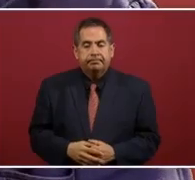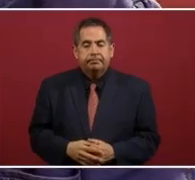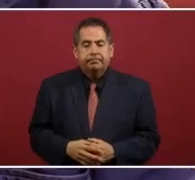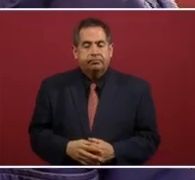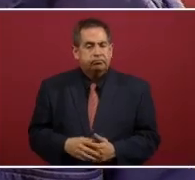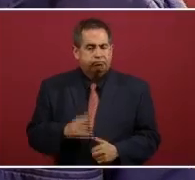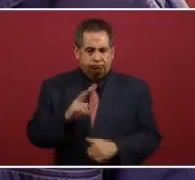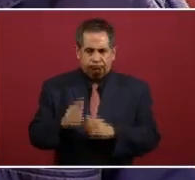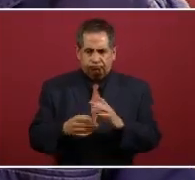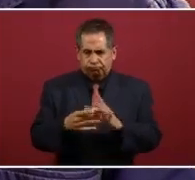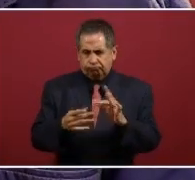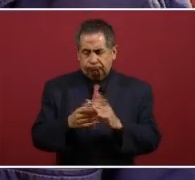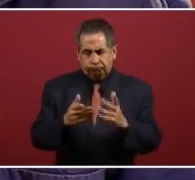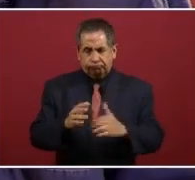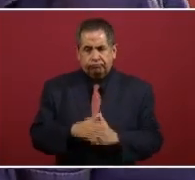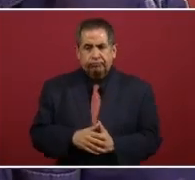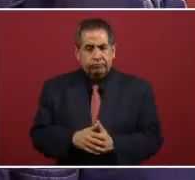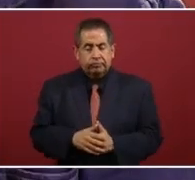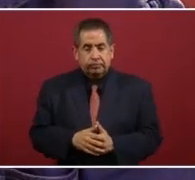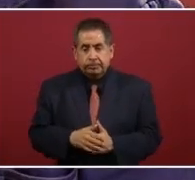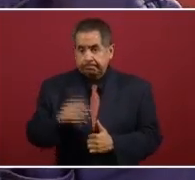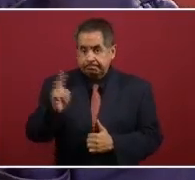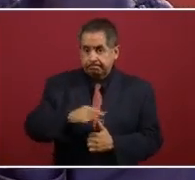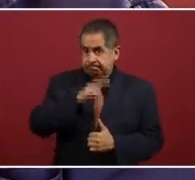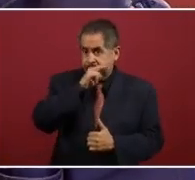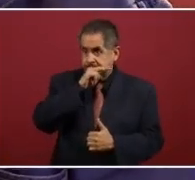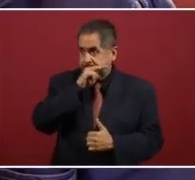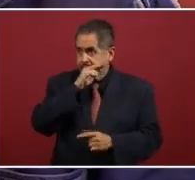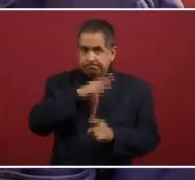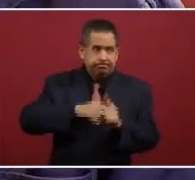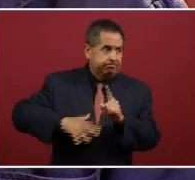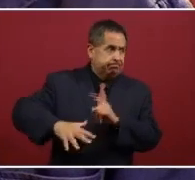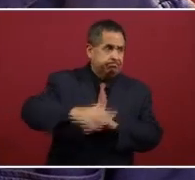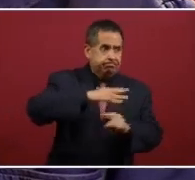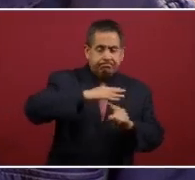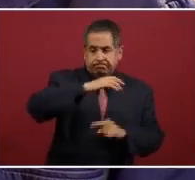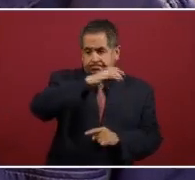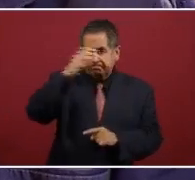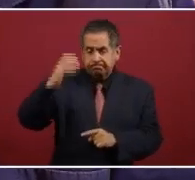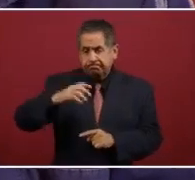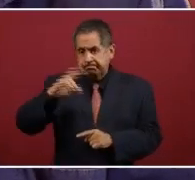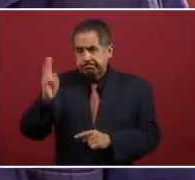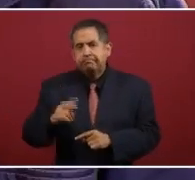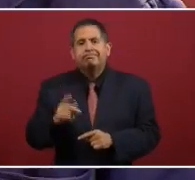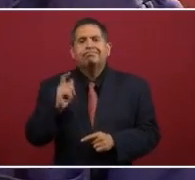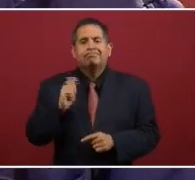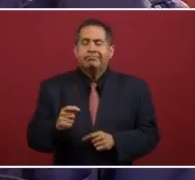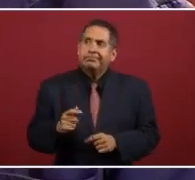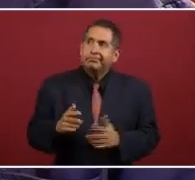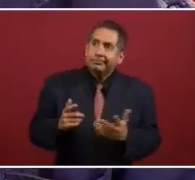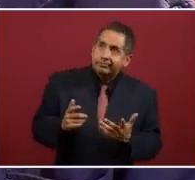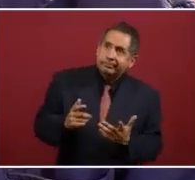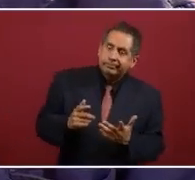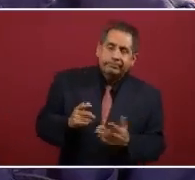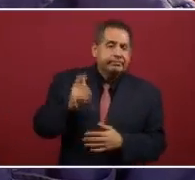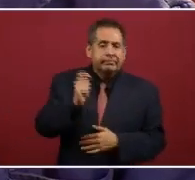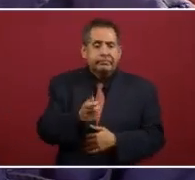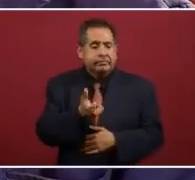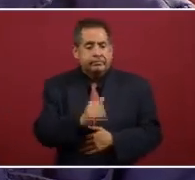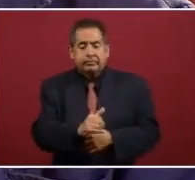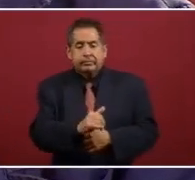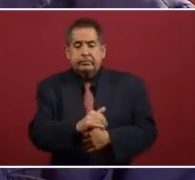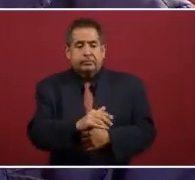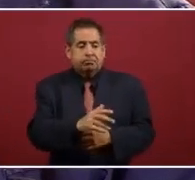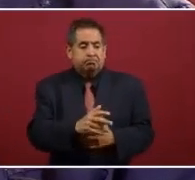Déjenme decirles que la cuestión o preocupación ambiental no es más que la reaparición de la naturaleza,